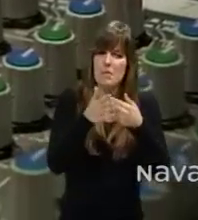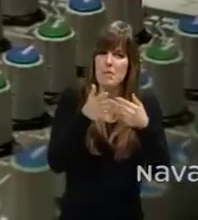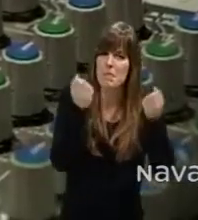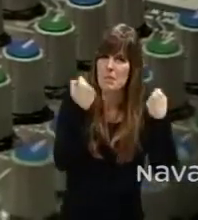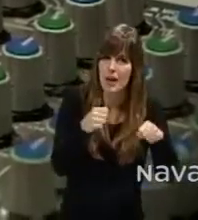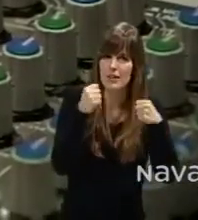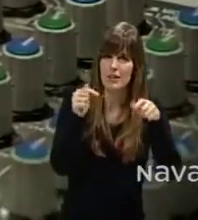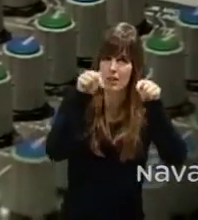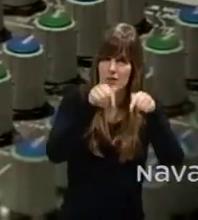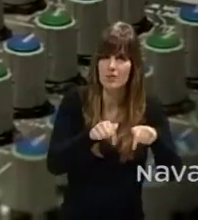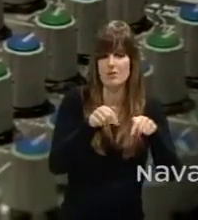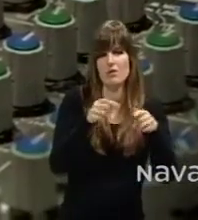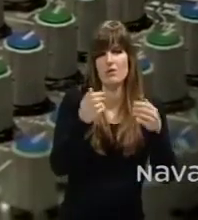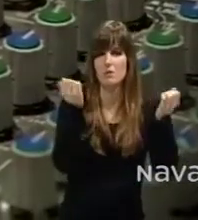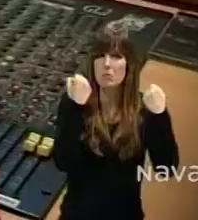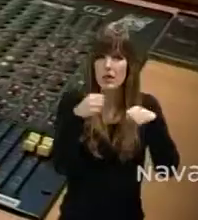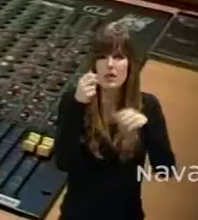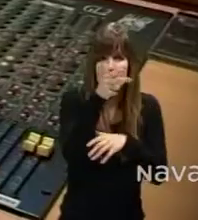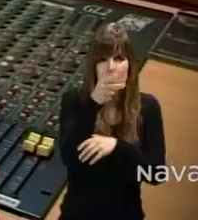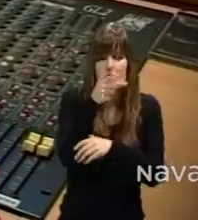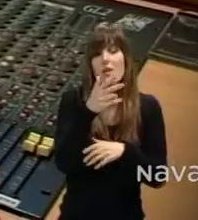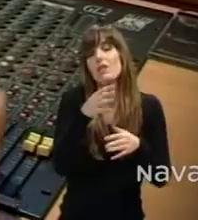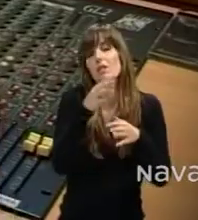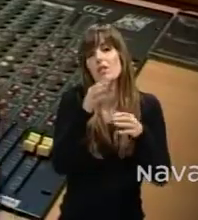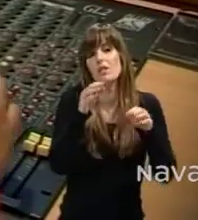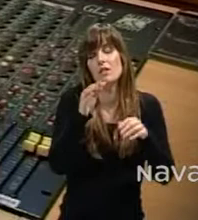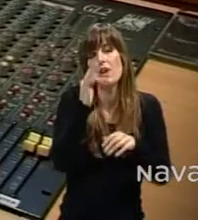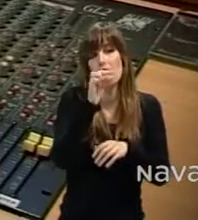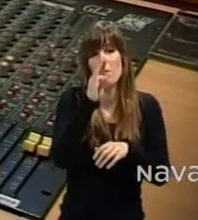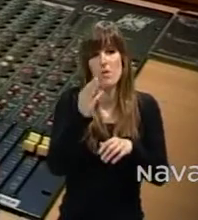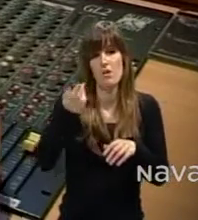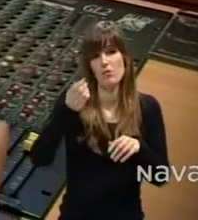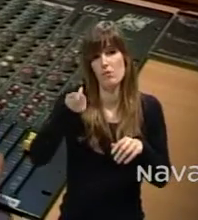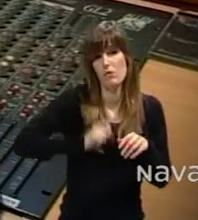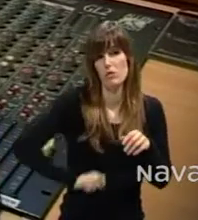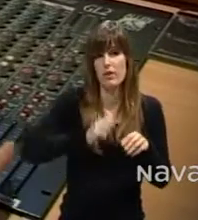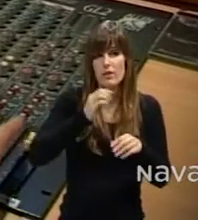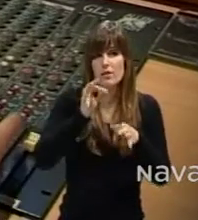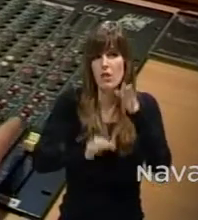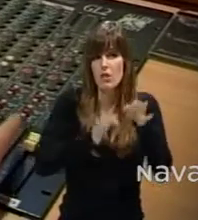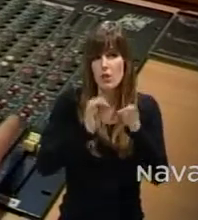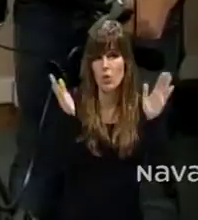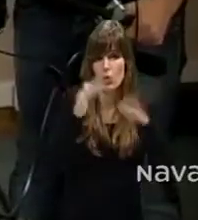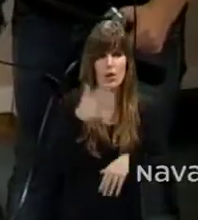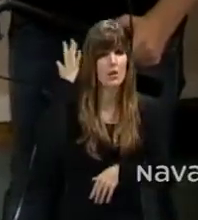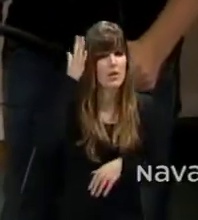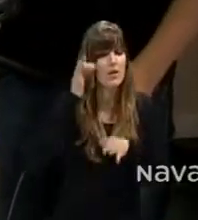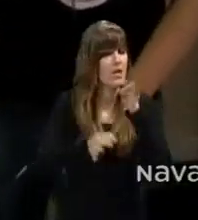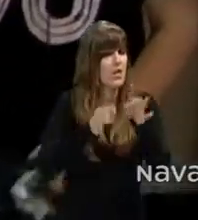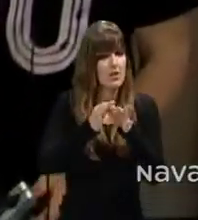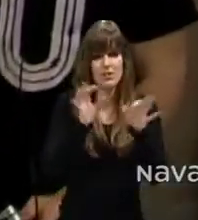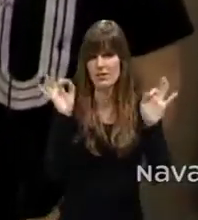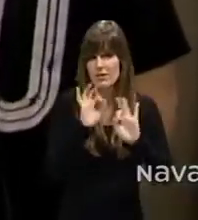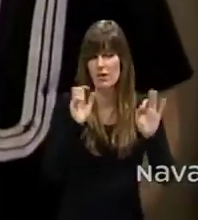que habitualmente se imparte en los grados de imagen y sonido, en grado superior. En Navarra no existe ese grado y por tanto